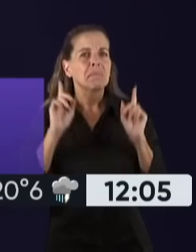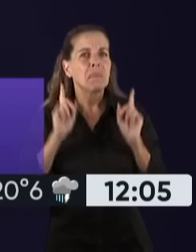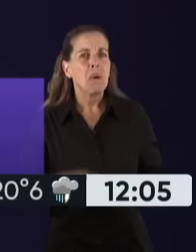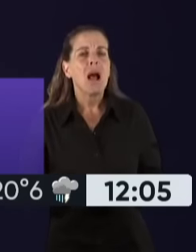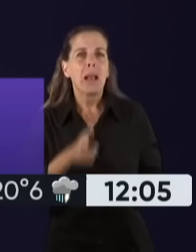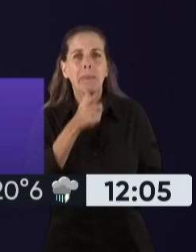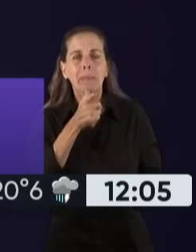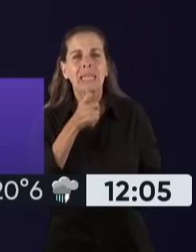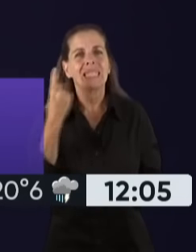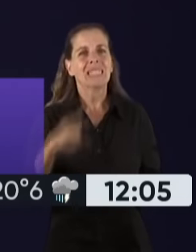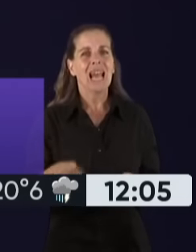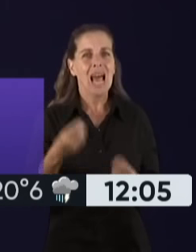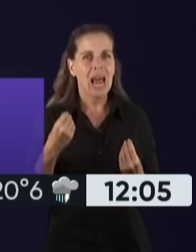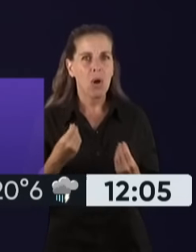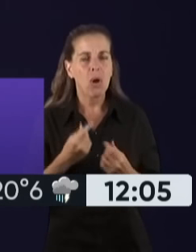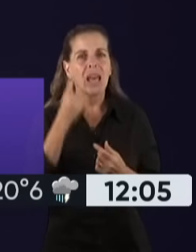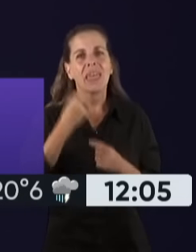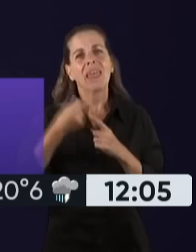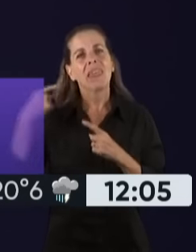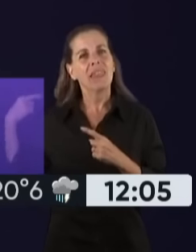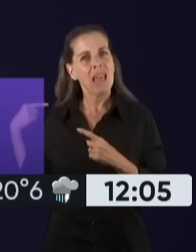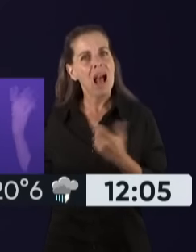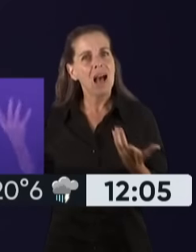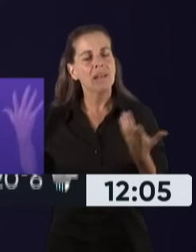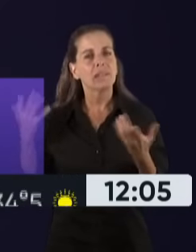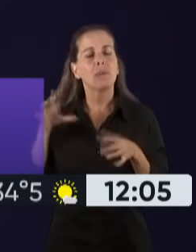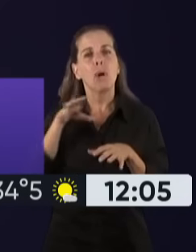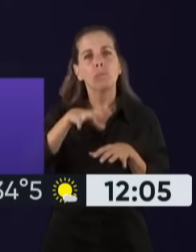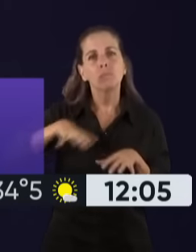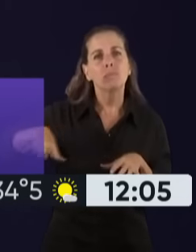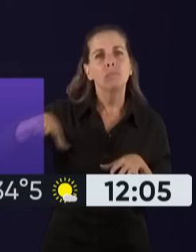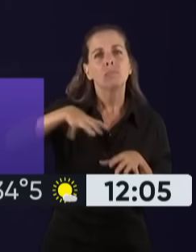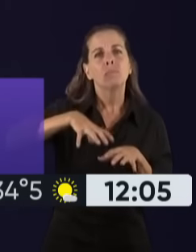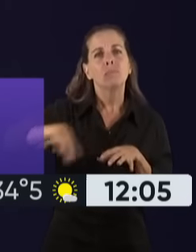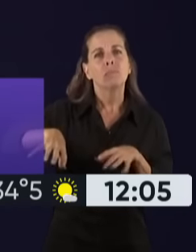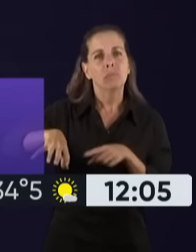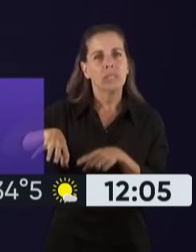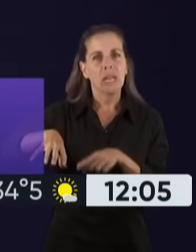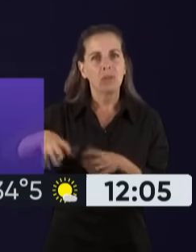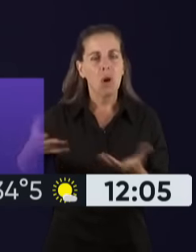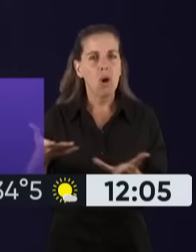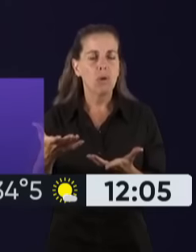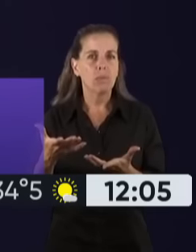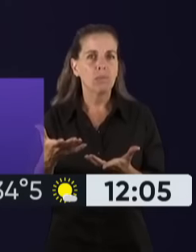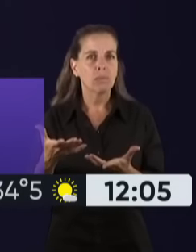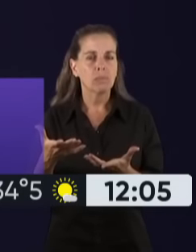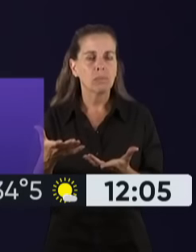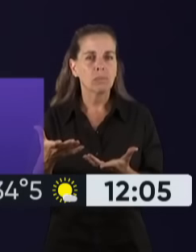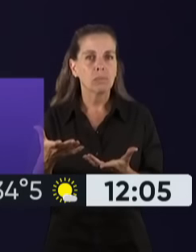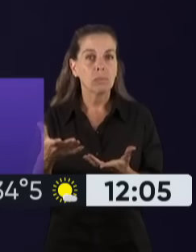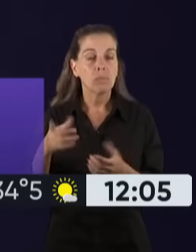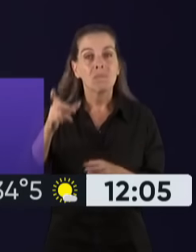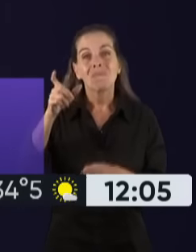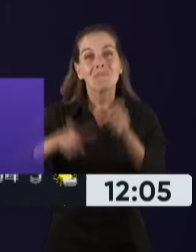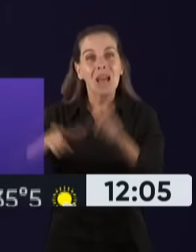atención que en los últimos días un sector que evidentemente no no están de